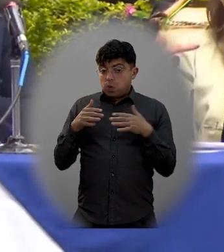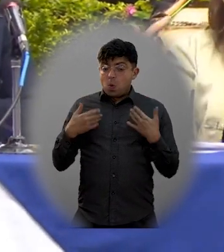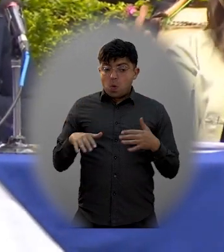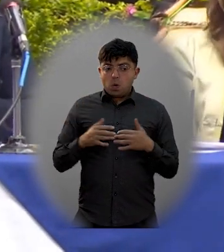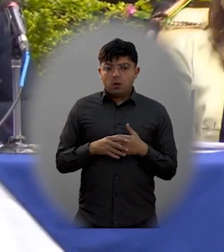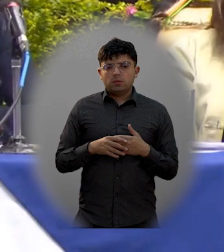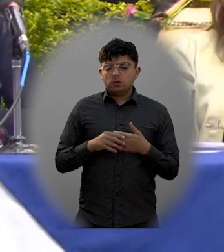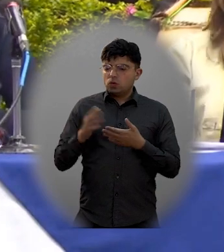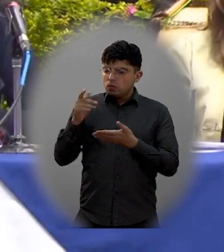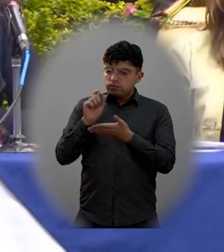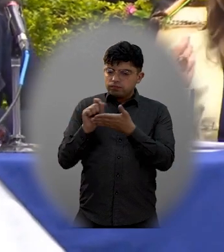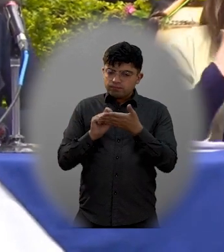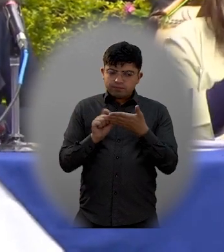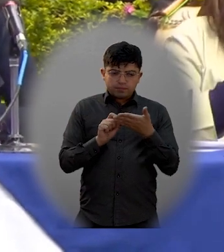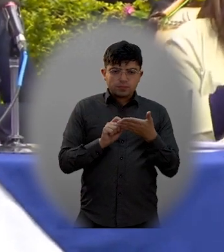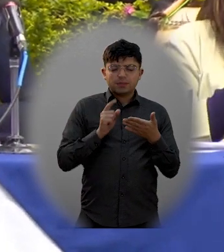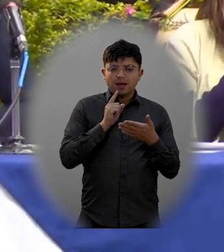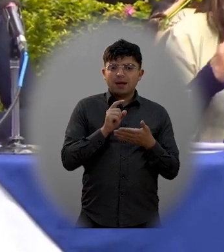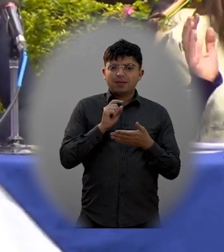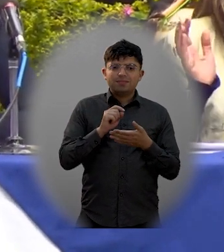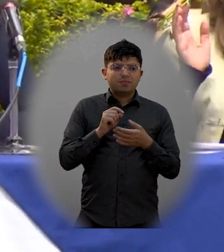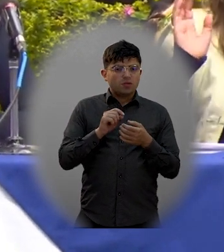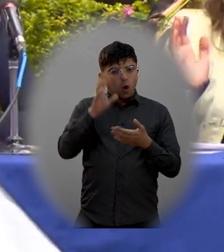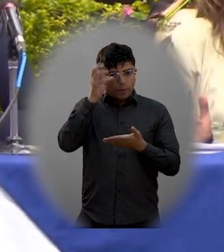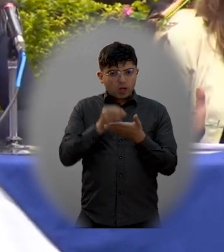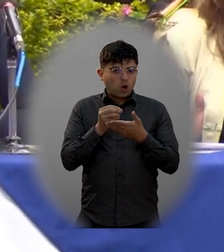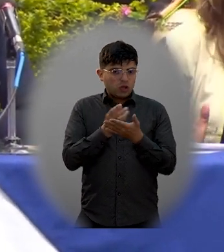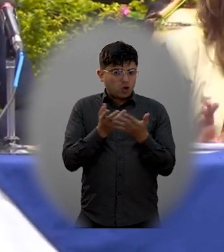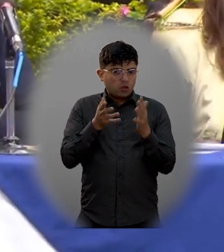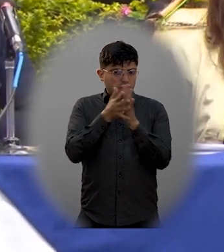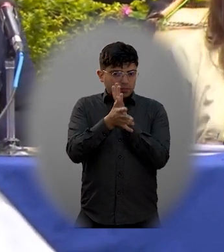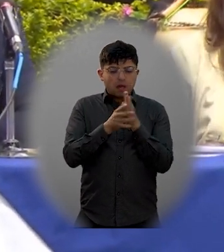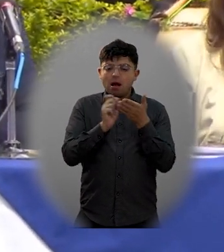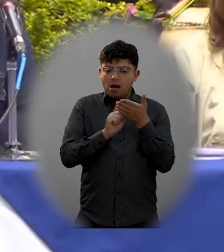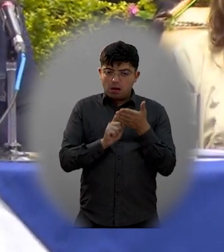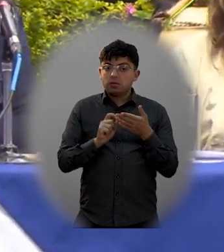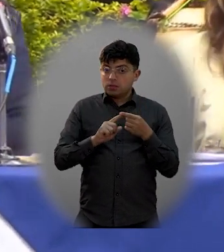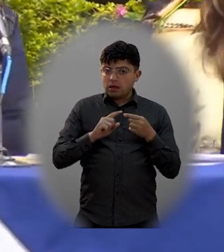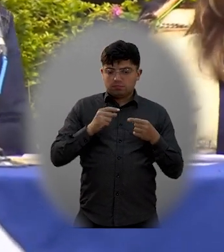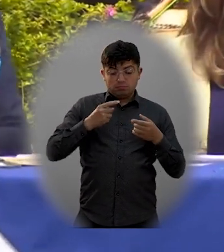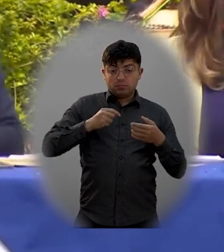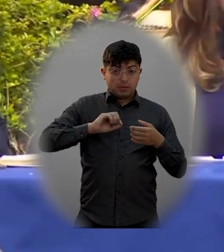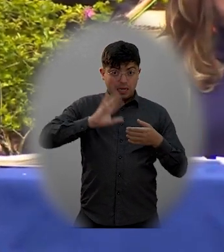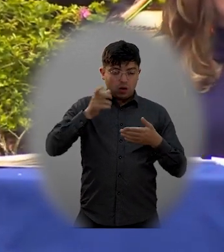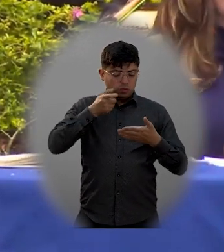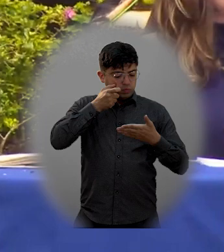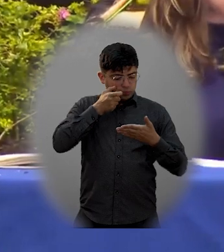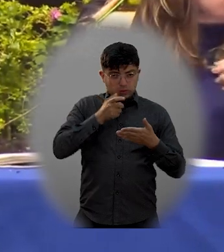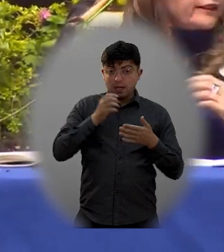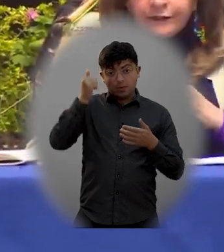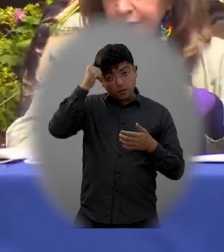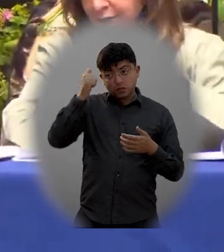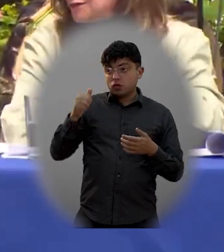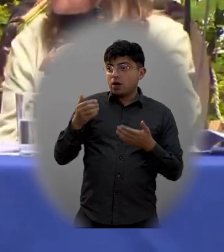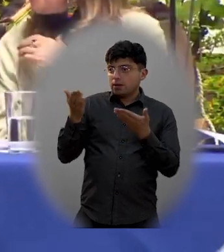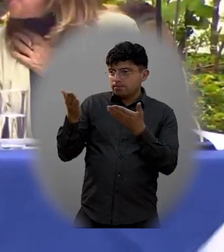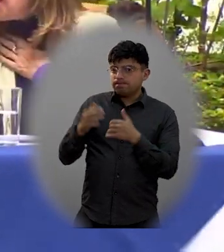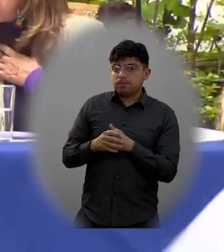Tomé atenta nota de cada uno de los aportes y, por supuesto, que los estaremos revisando. Profe Alanis,